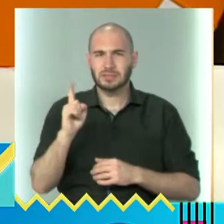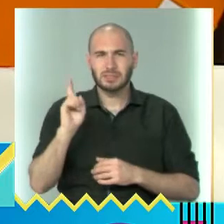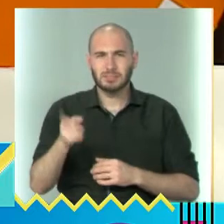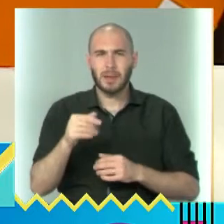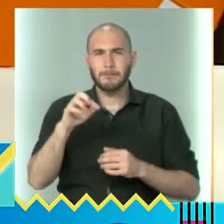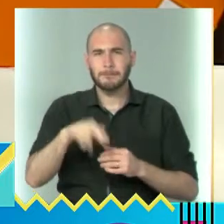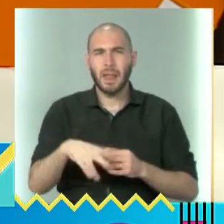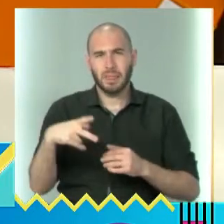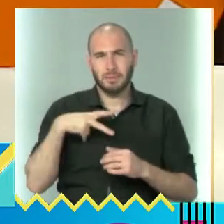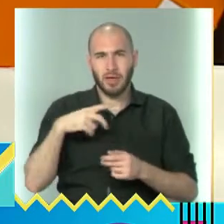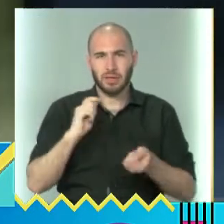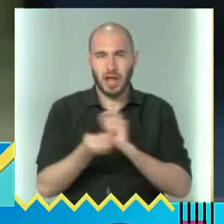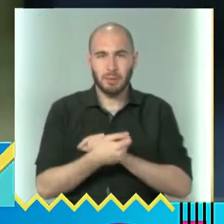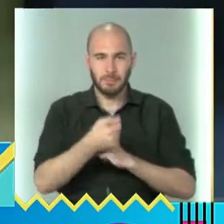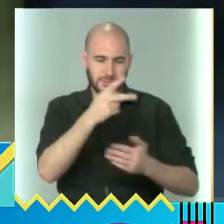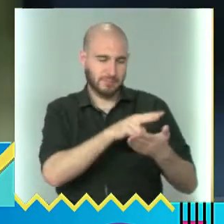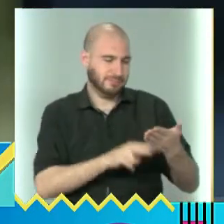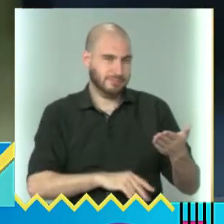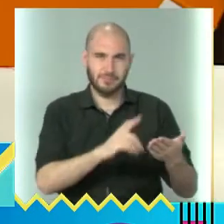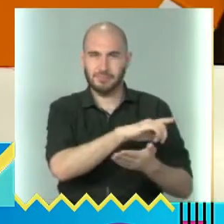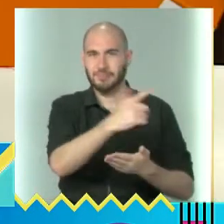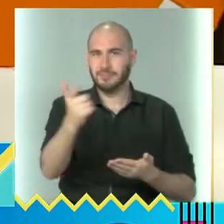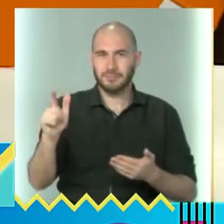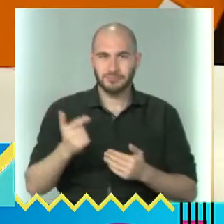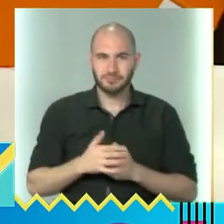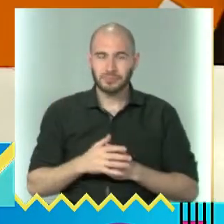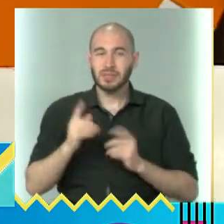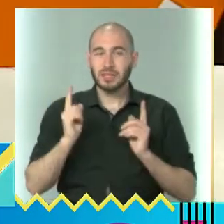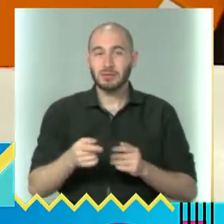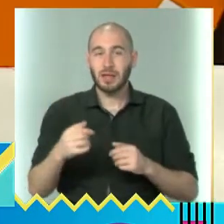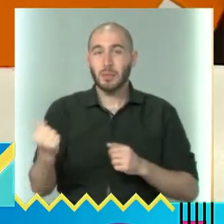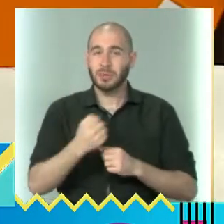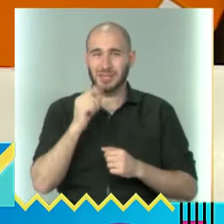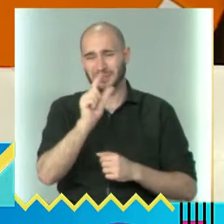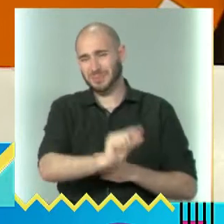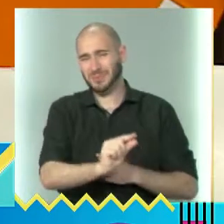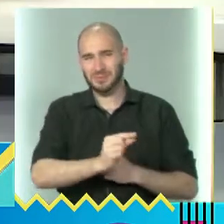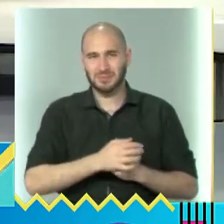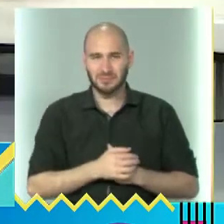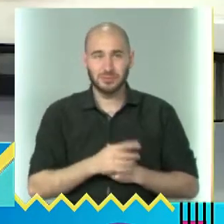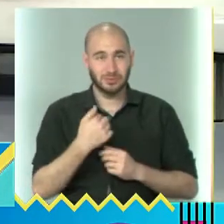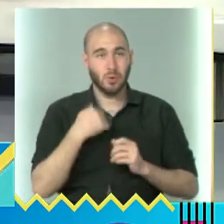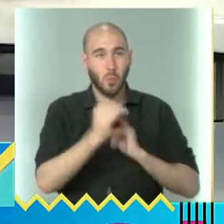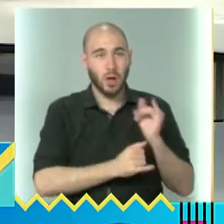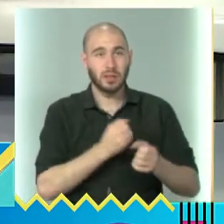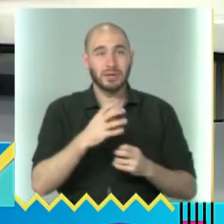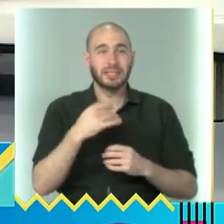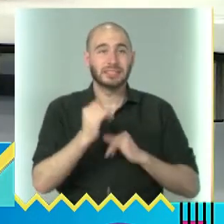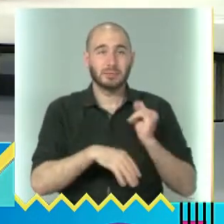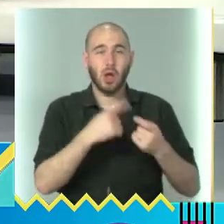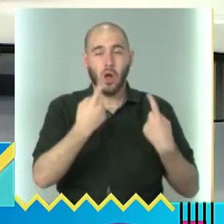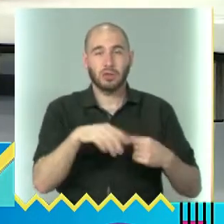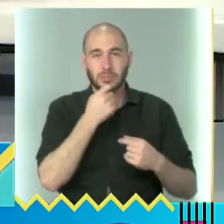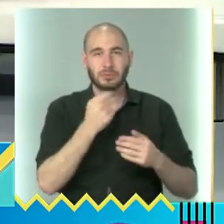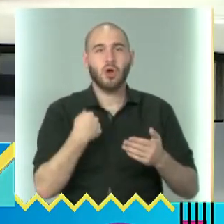las políticas de privacidad. Nadie las lee. Pero no, es el punto. Además la importancia que le dan es muy poca. Claro, porque a eso es lo que voy, porque digo, simplemente cosas, algo que